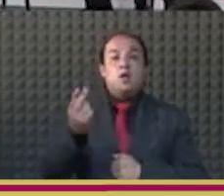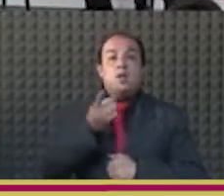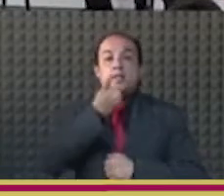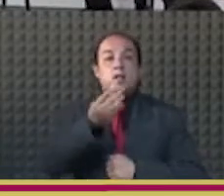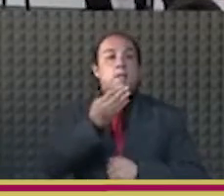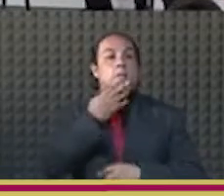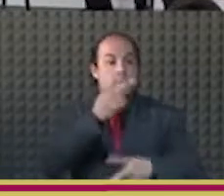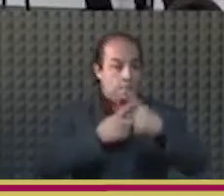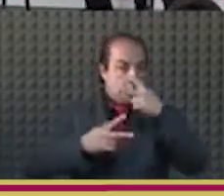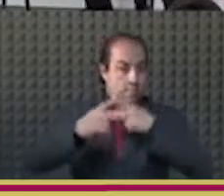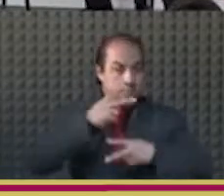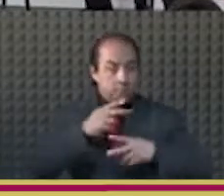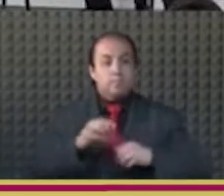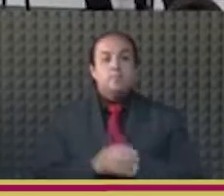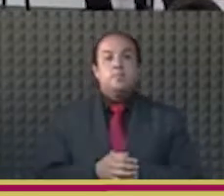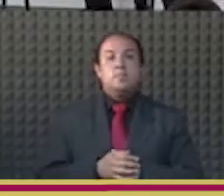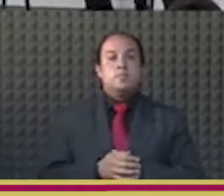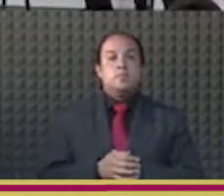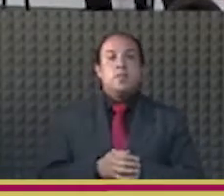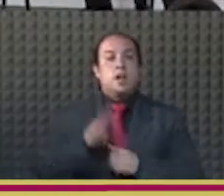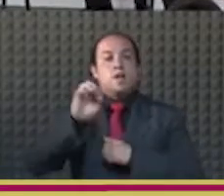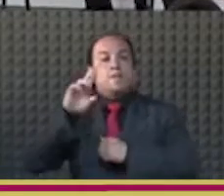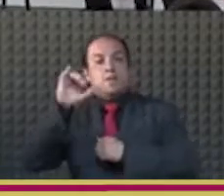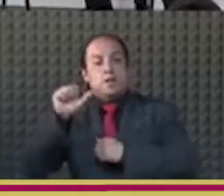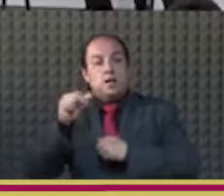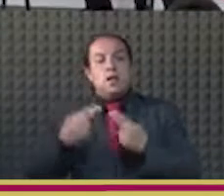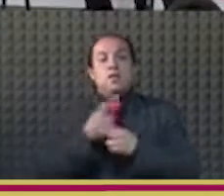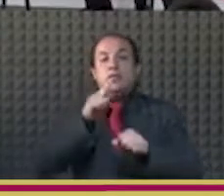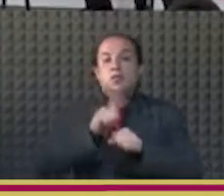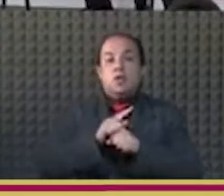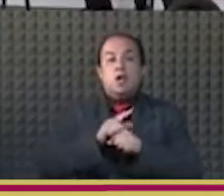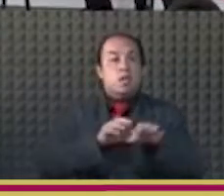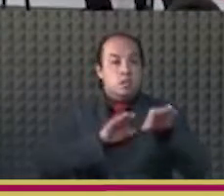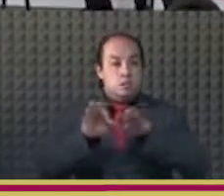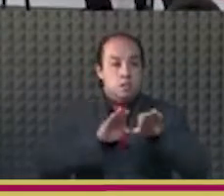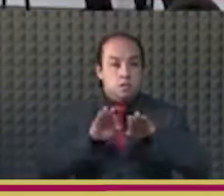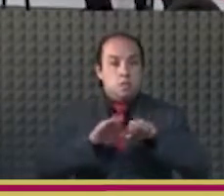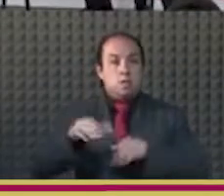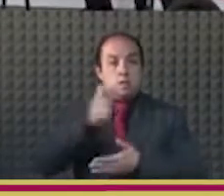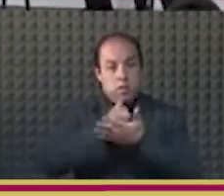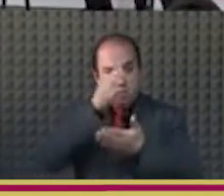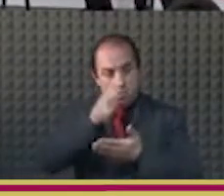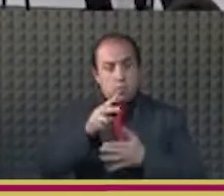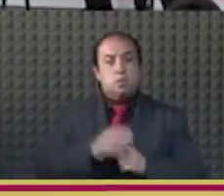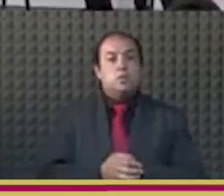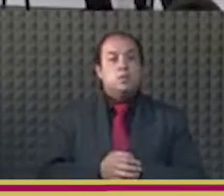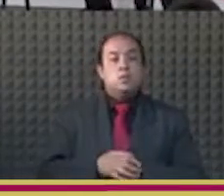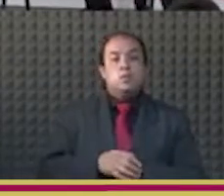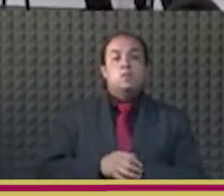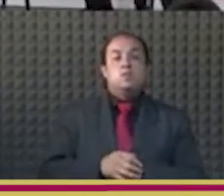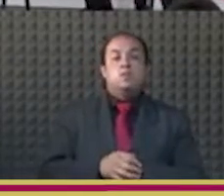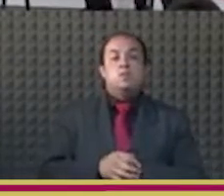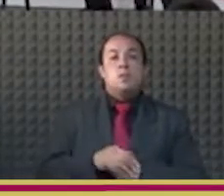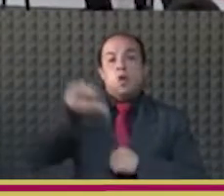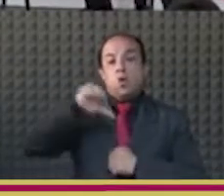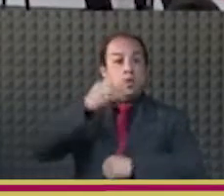cordial de las bienvenidas a la Feria Nacional de Empleo de la Ciudad de México. Es por eso que